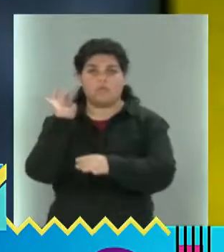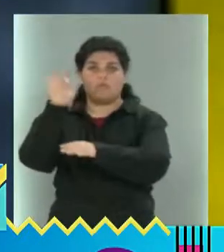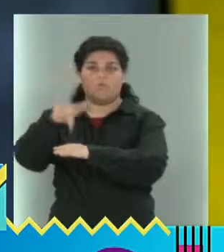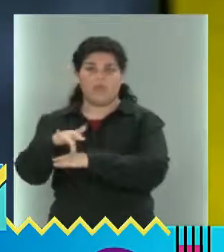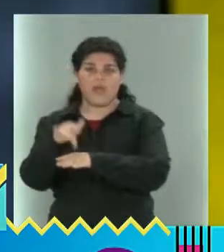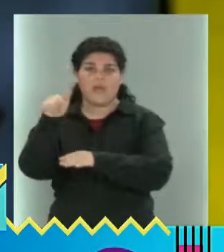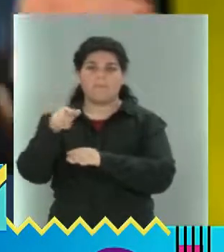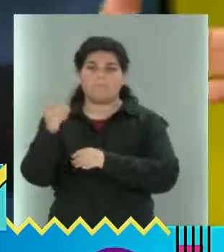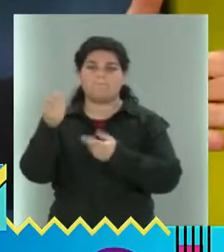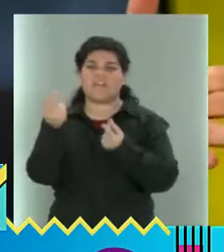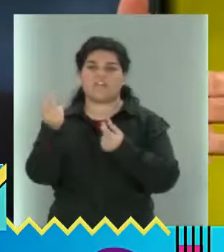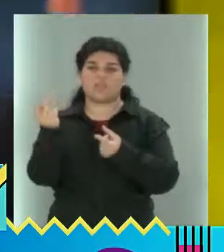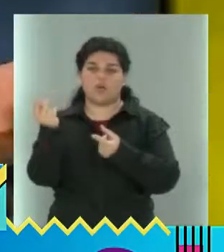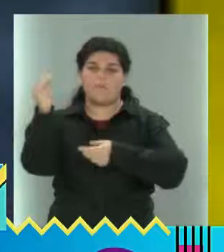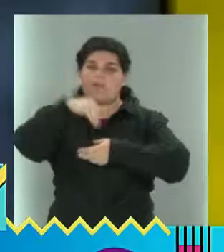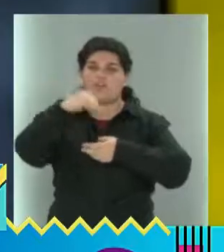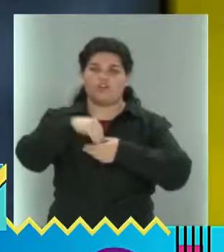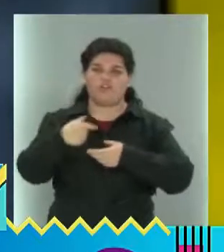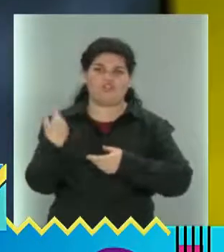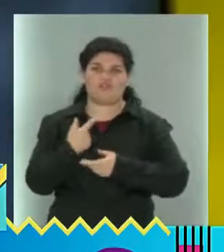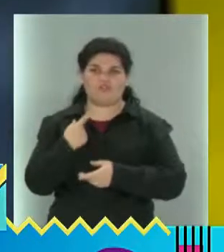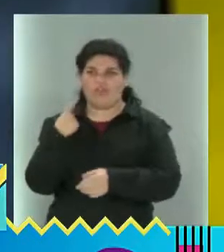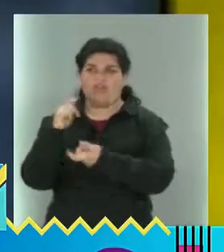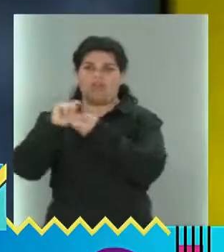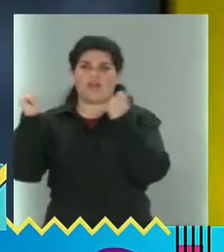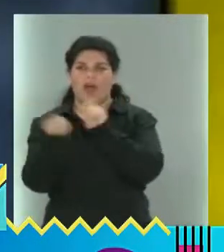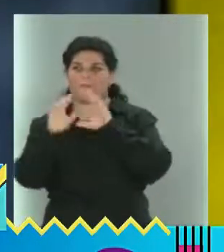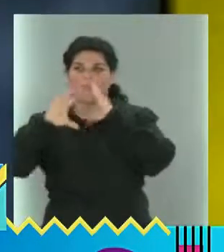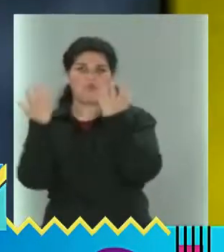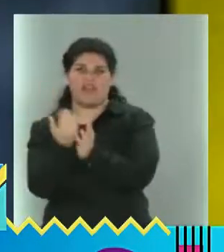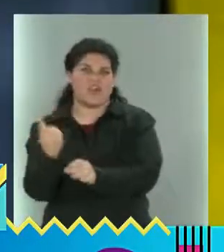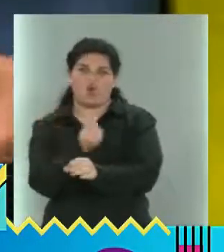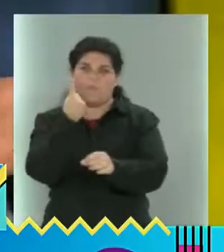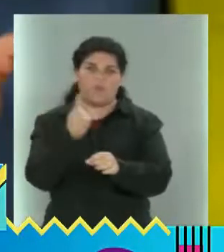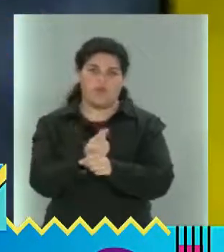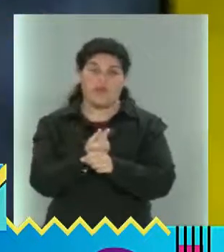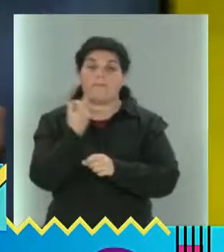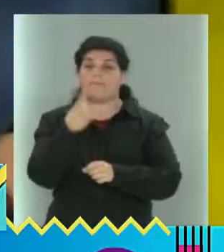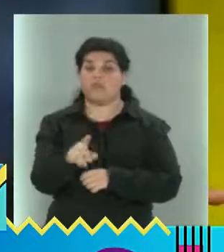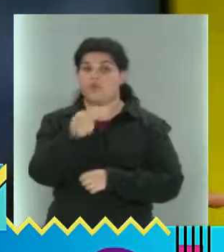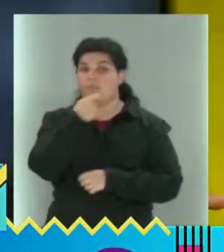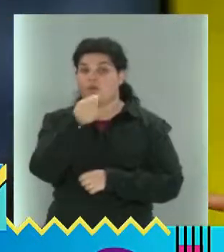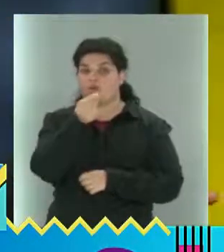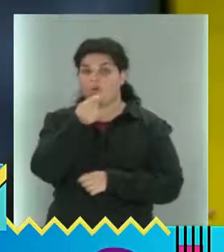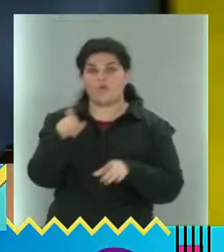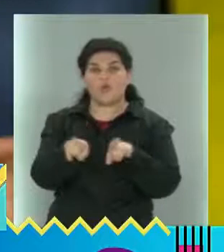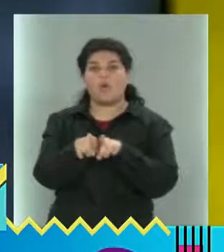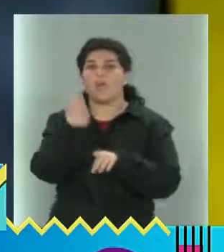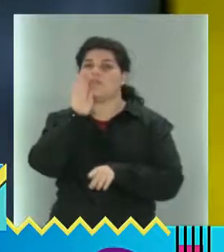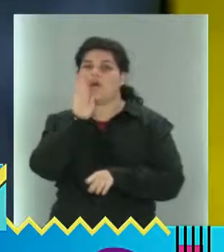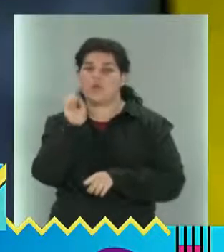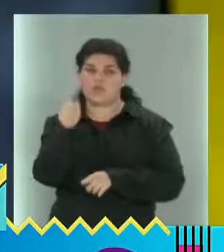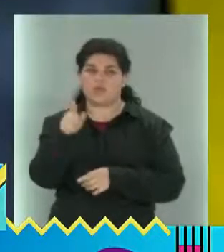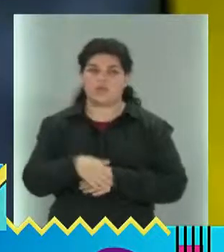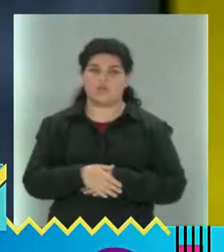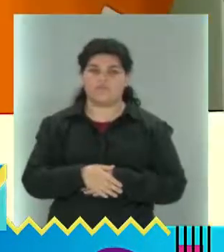nula. ¿Qué puede llegar a pasar? Que se produzca algún cuello de botella en la logística, como está pasando, por ejemplo, en Estados Unidos. Vos tenés el